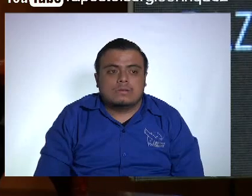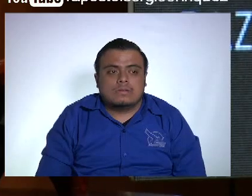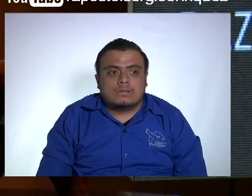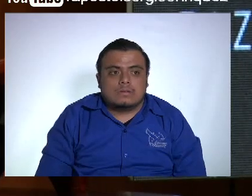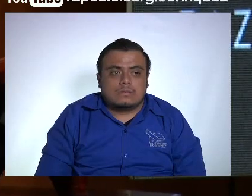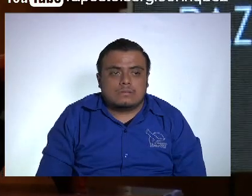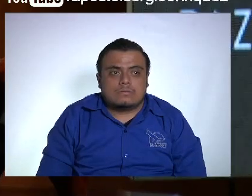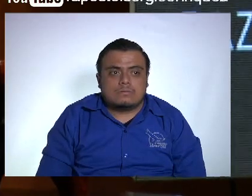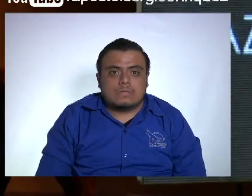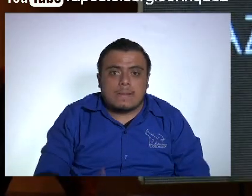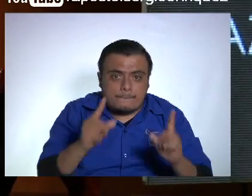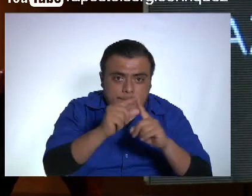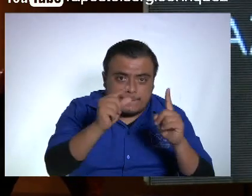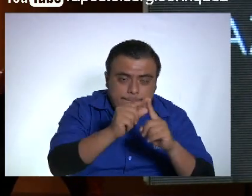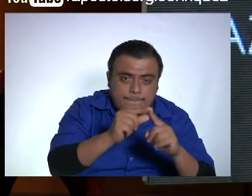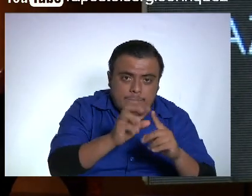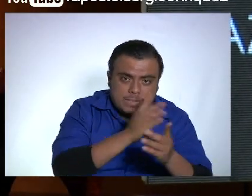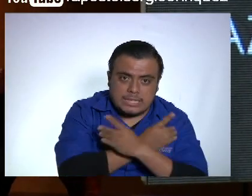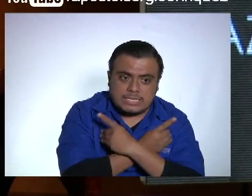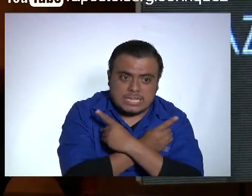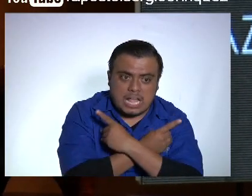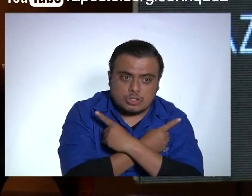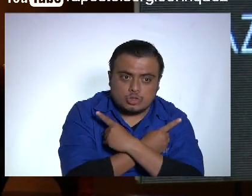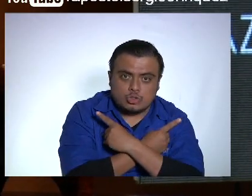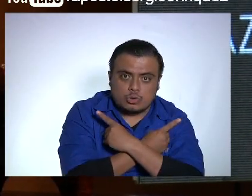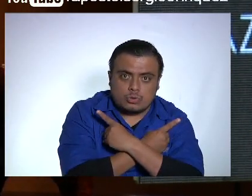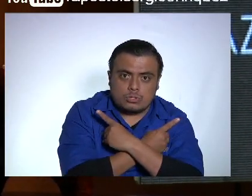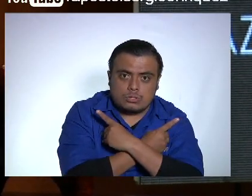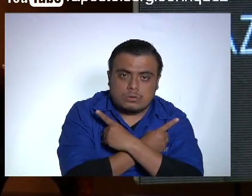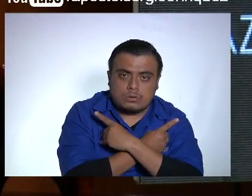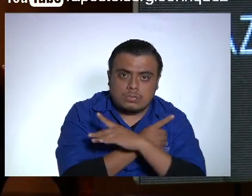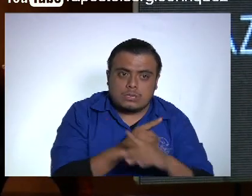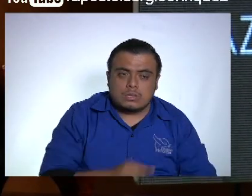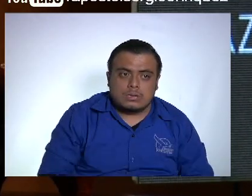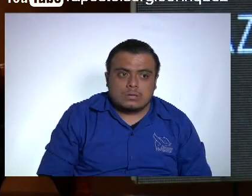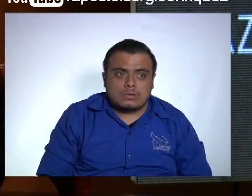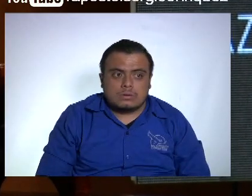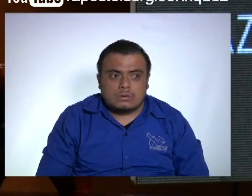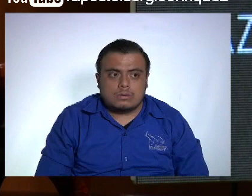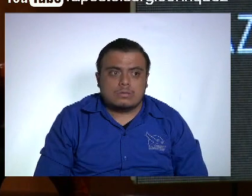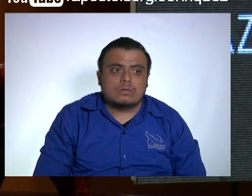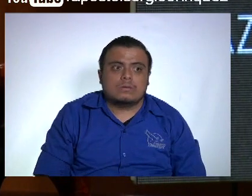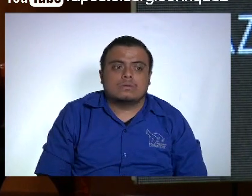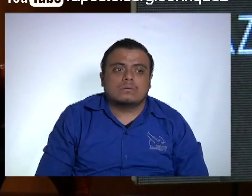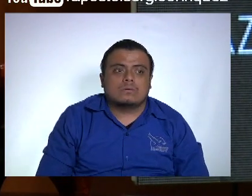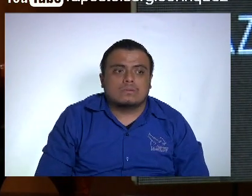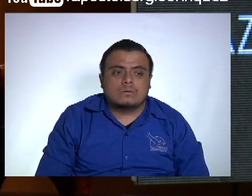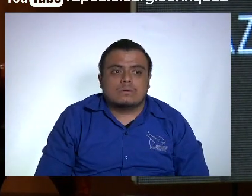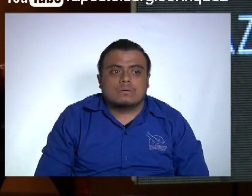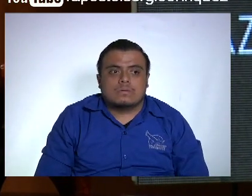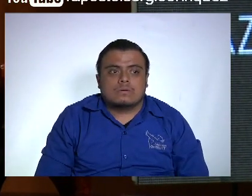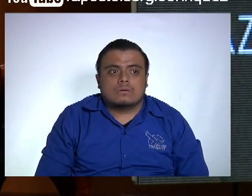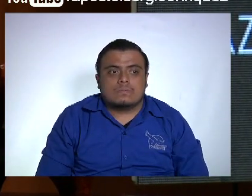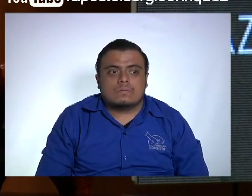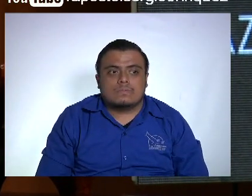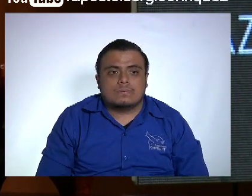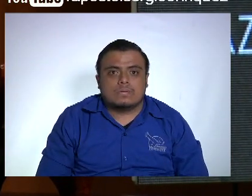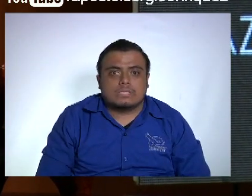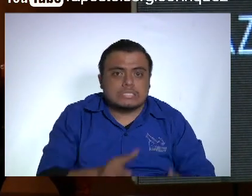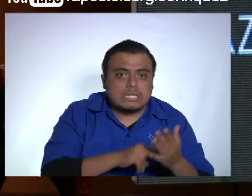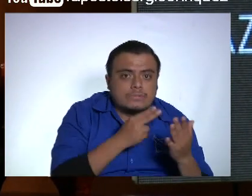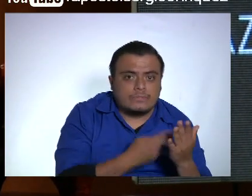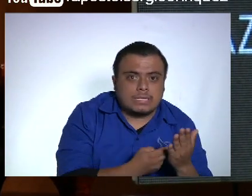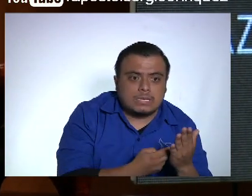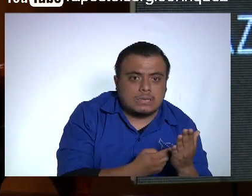Esta palabra descanso es la palabra hebrea shalva. Pero mira lo que